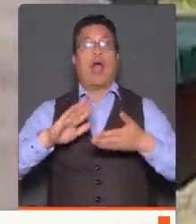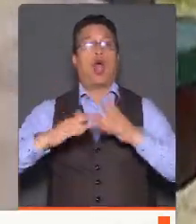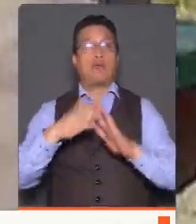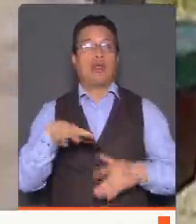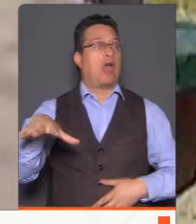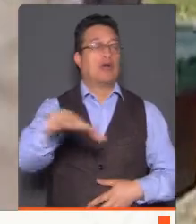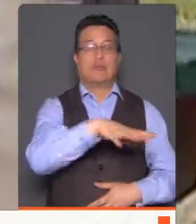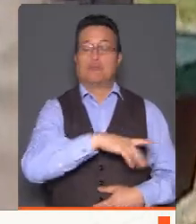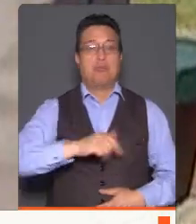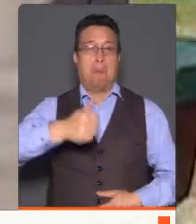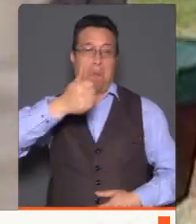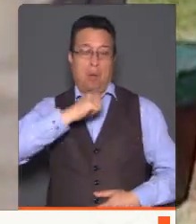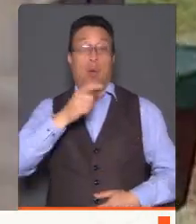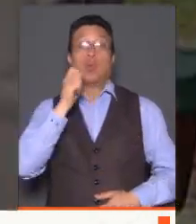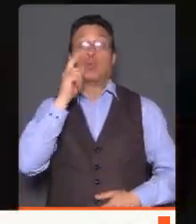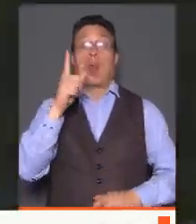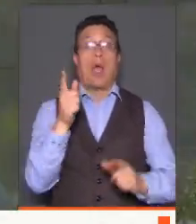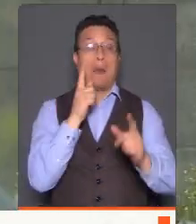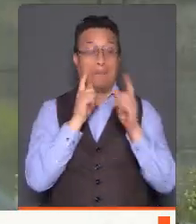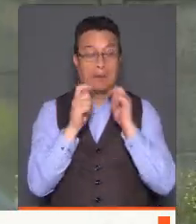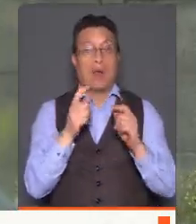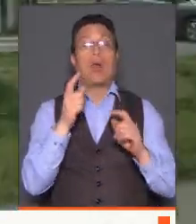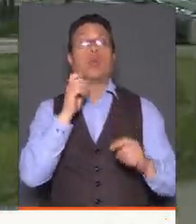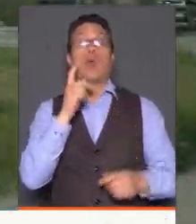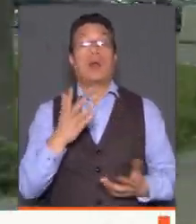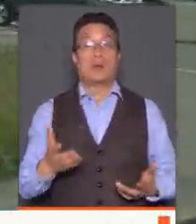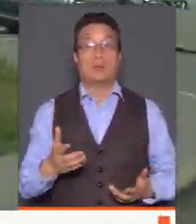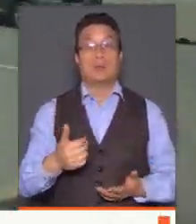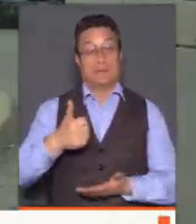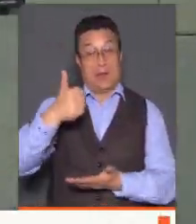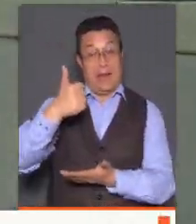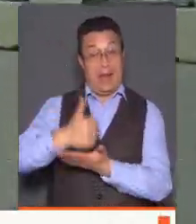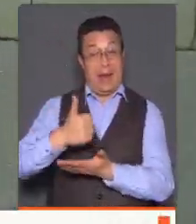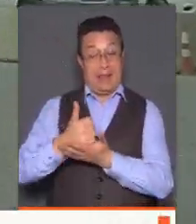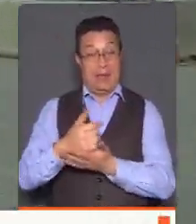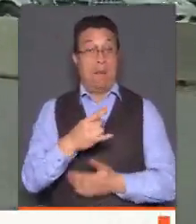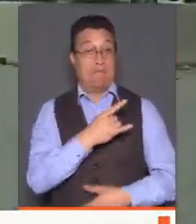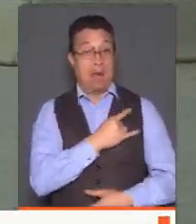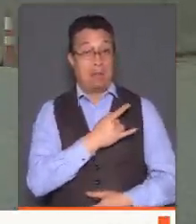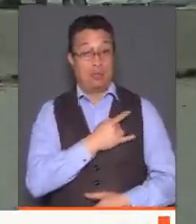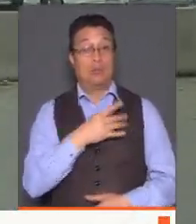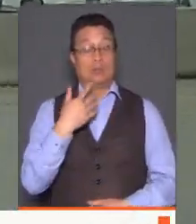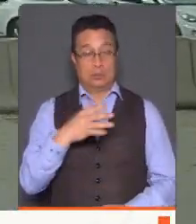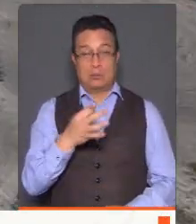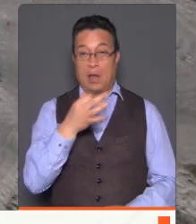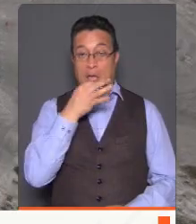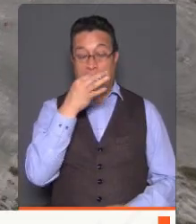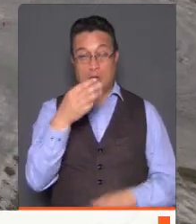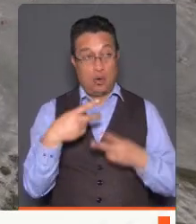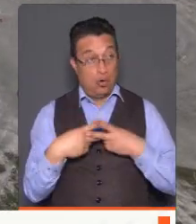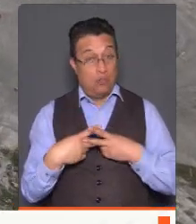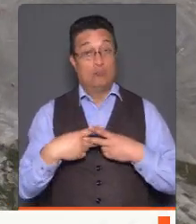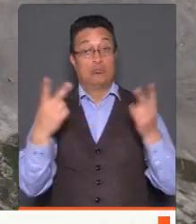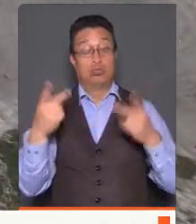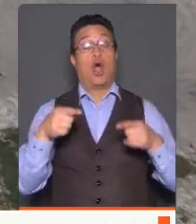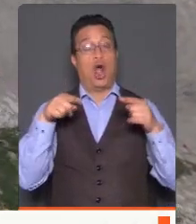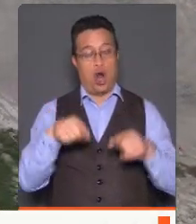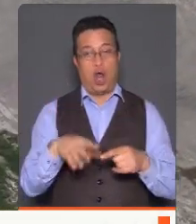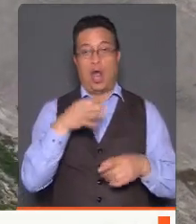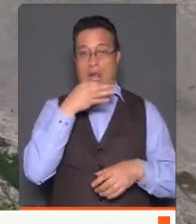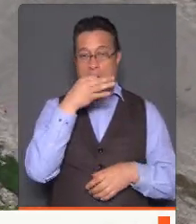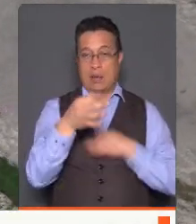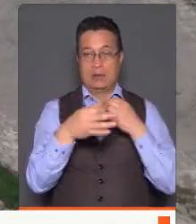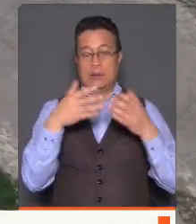de cuáles son los riesgos, el peligro. El alcalde de Maipú, luego de emitirse el reportaje, hoy anunció que ya solicitó